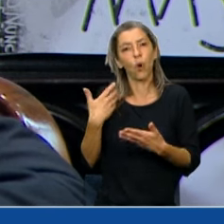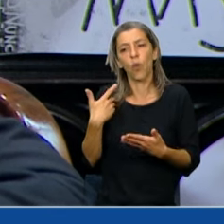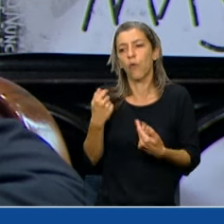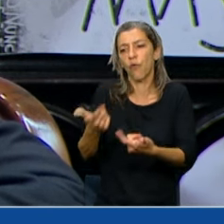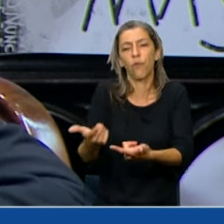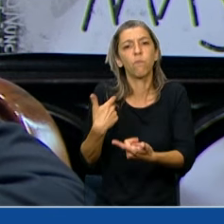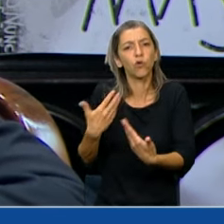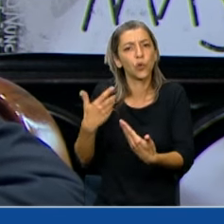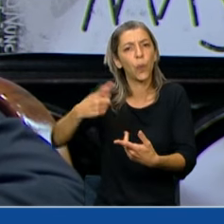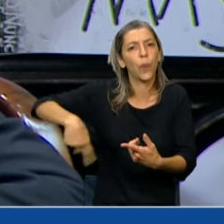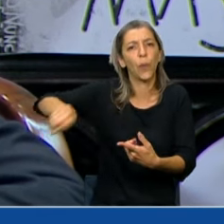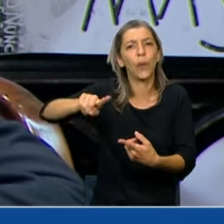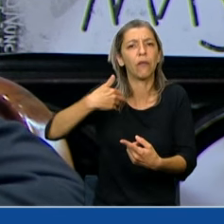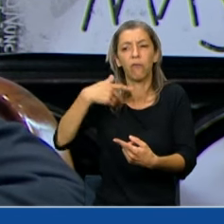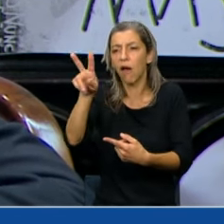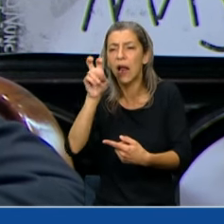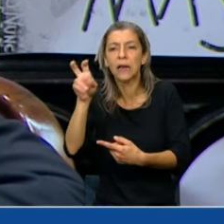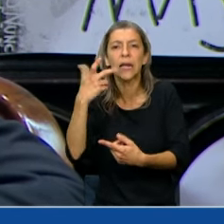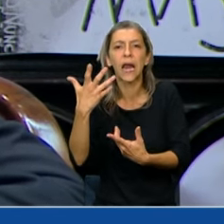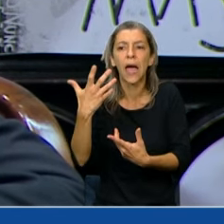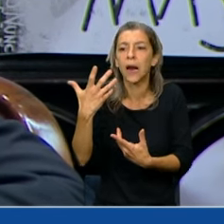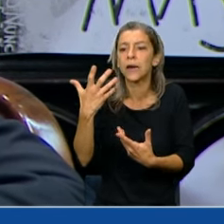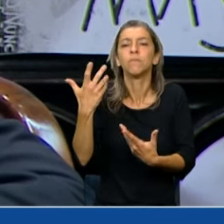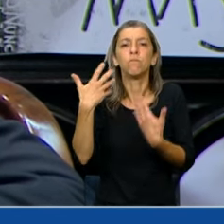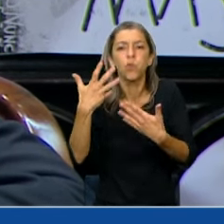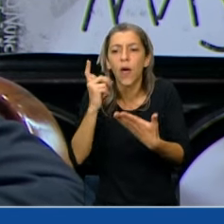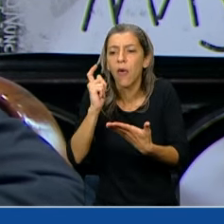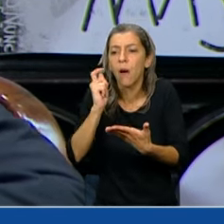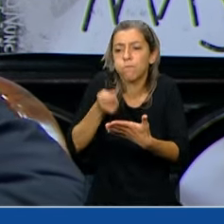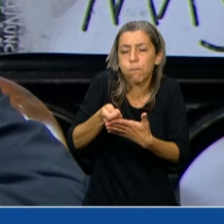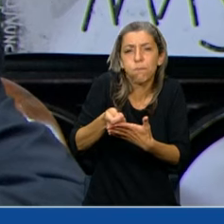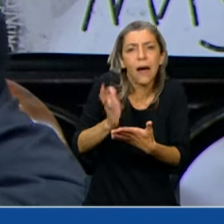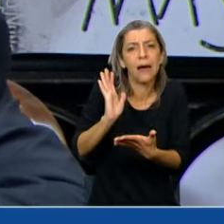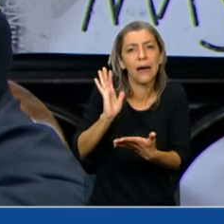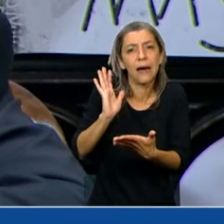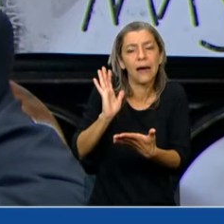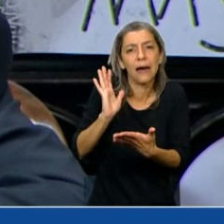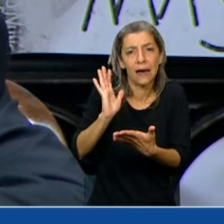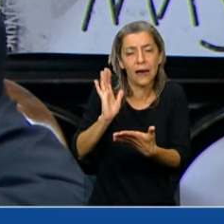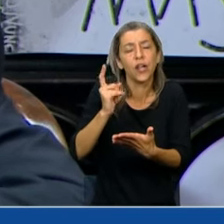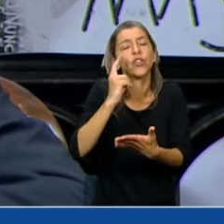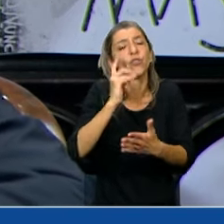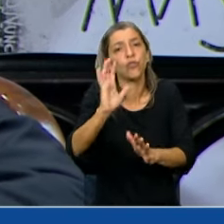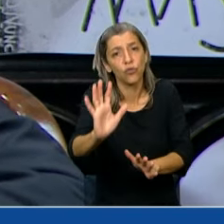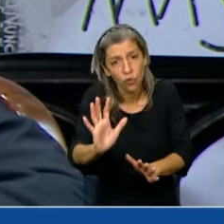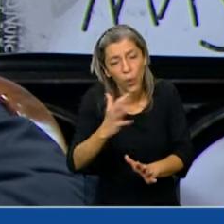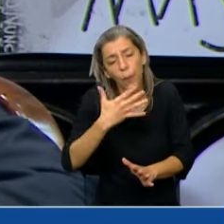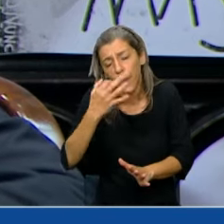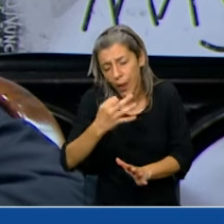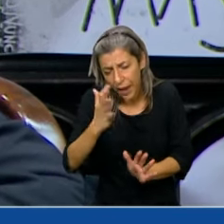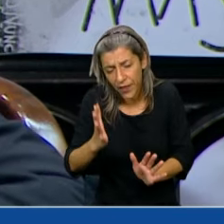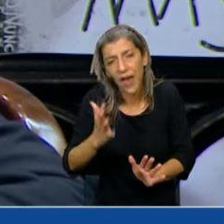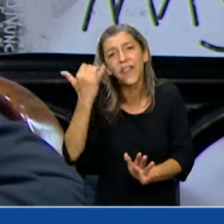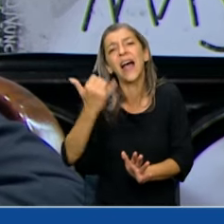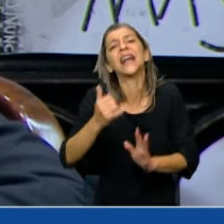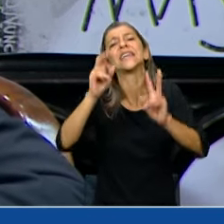un alquiler que mínimamente pueda estar al alcance de su mano y luego es verdad hay una cantidad de